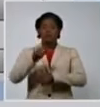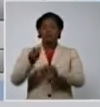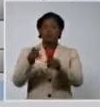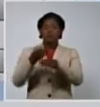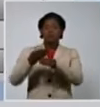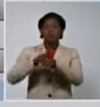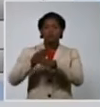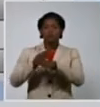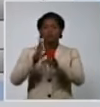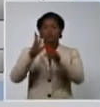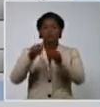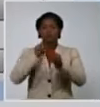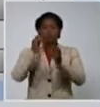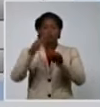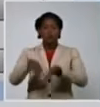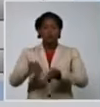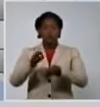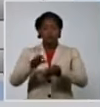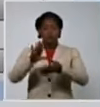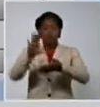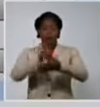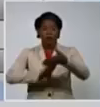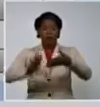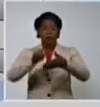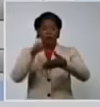de fallecidos en nuestra región,